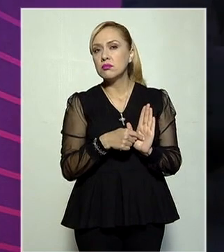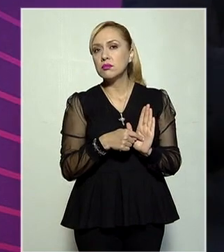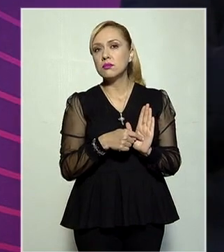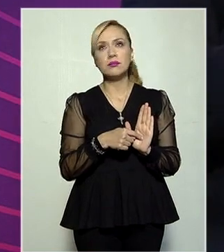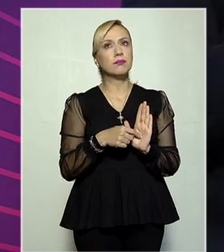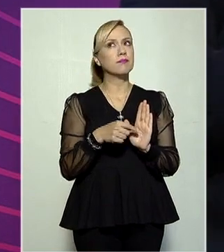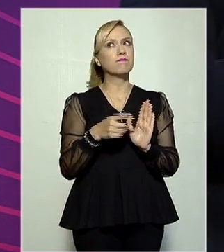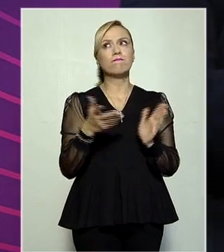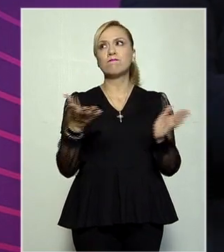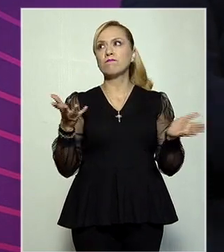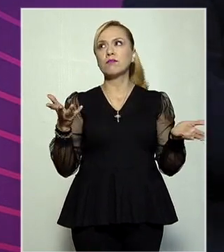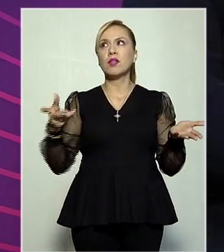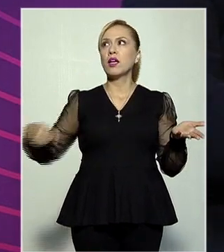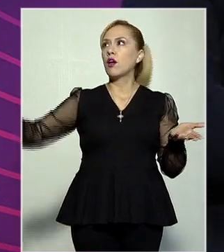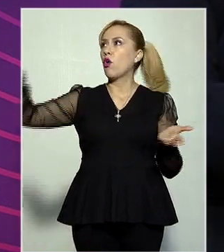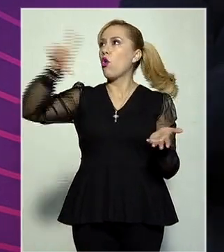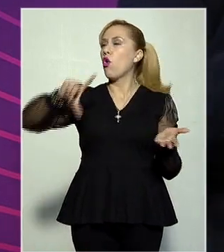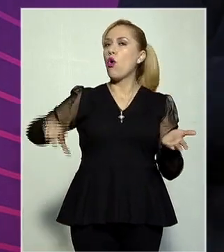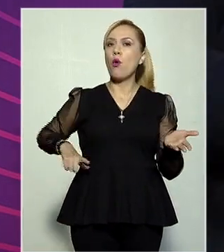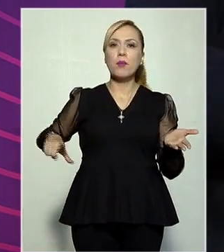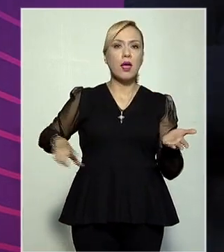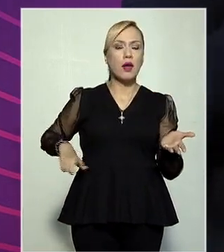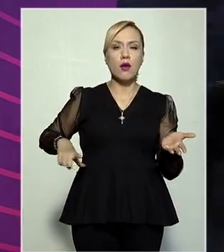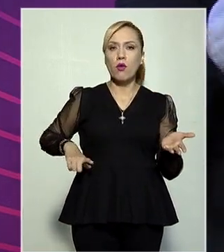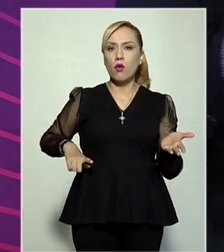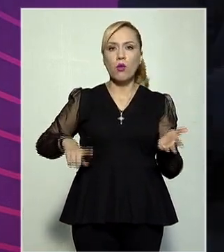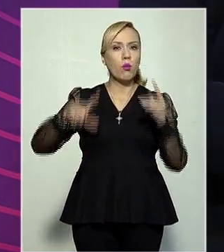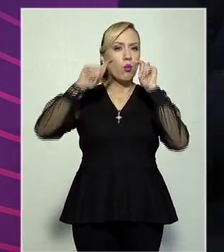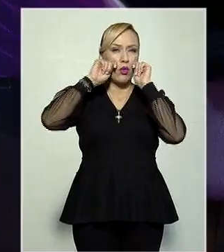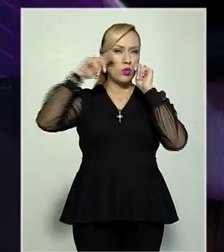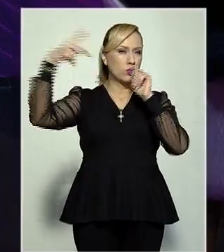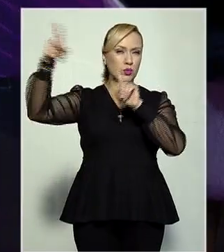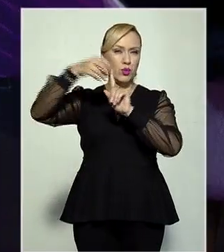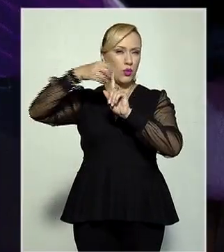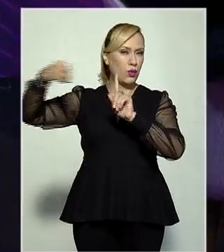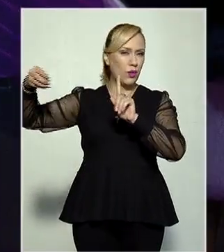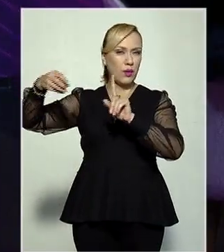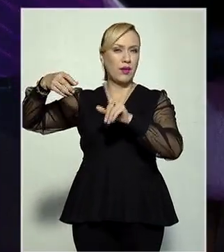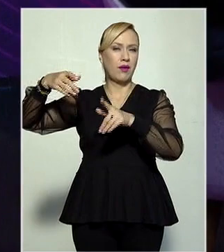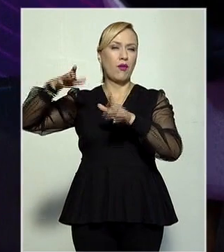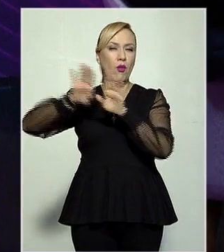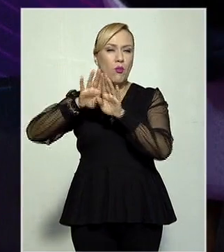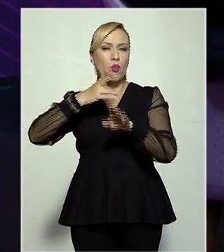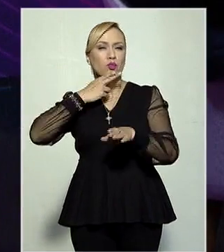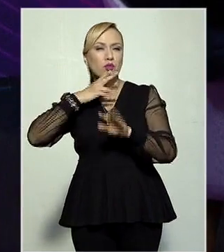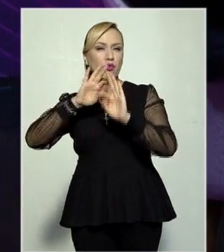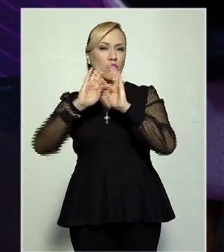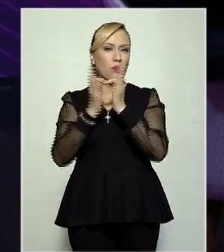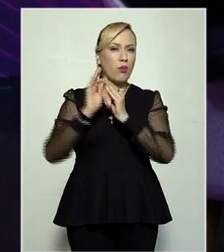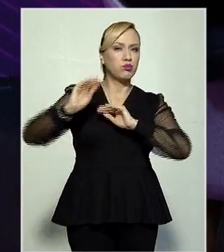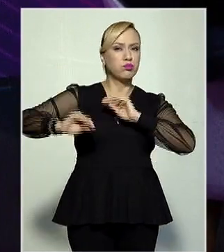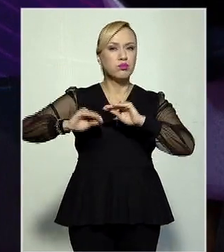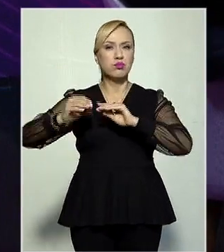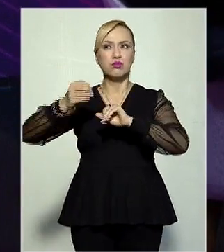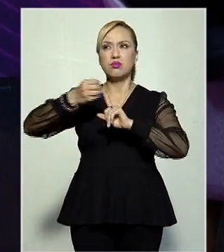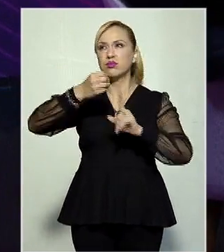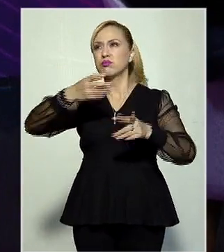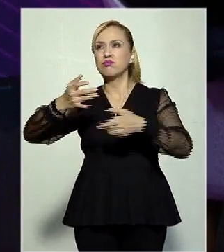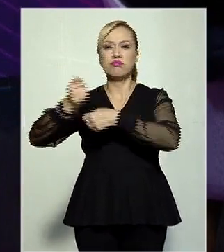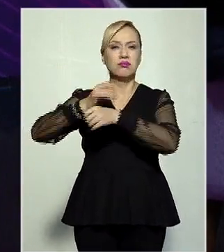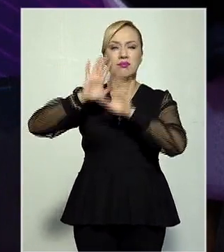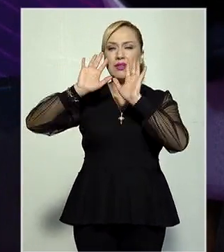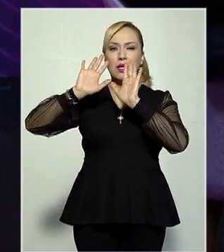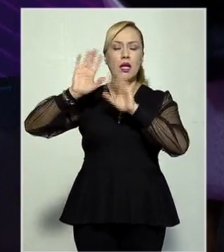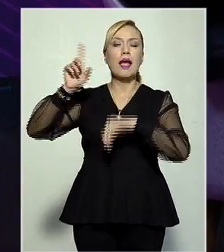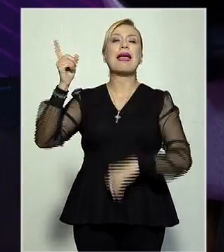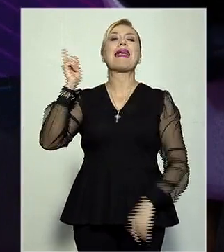es lo mínimo que cualquier Estado, independientemente de cómo organice su aparato de justicia para lidiar con este problema, lo que